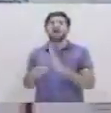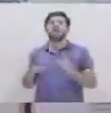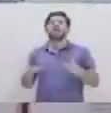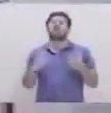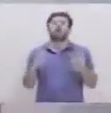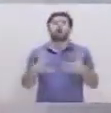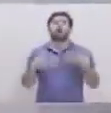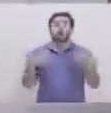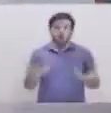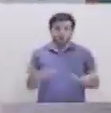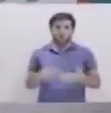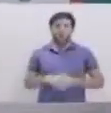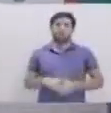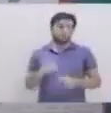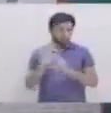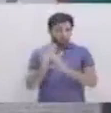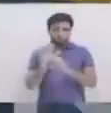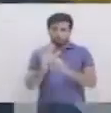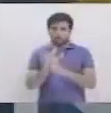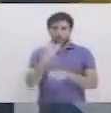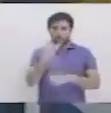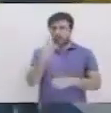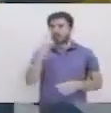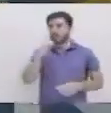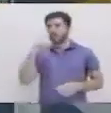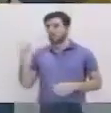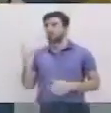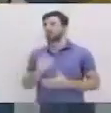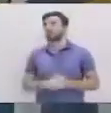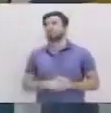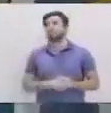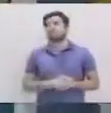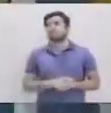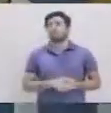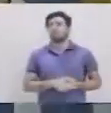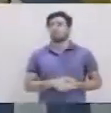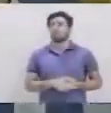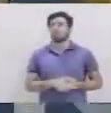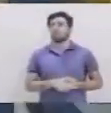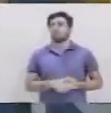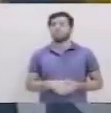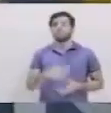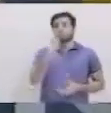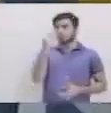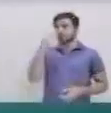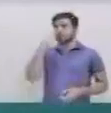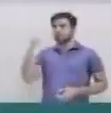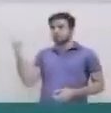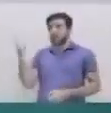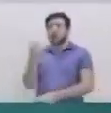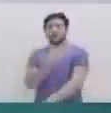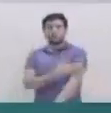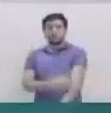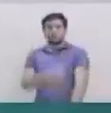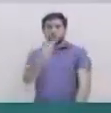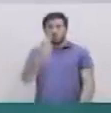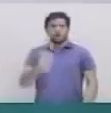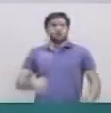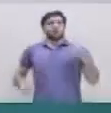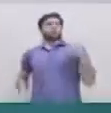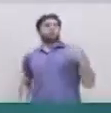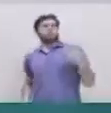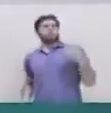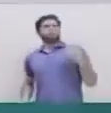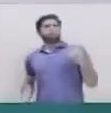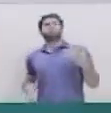es el símbolo que ellos nos van a representar. Por ejemplo, cuando tú ves la imagen de la leyenda de Tecunumán, ¿qué te